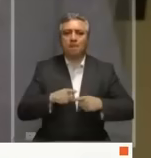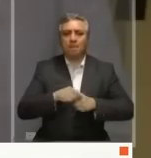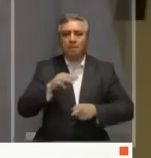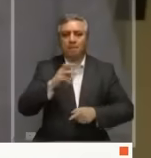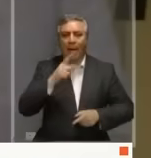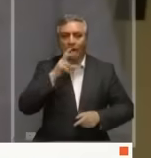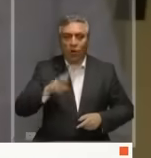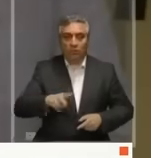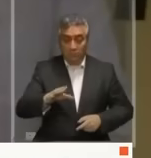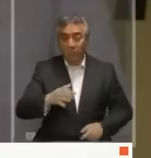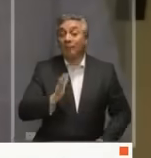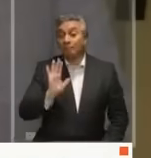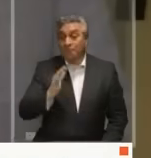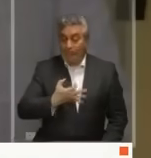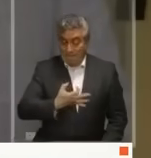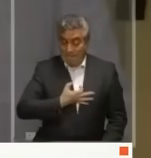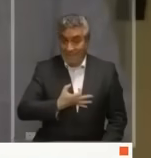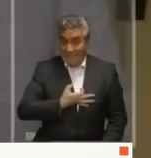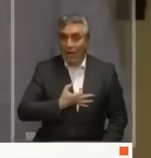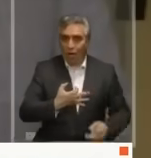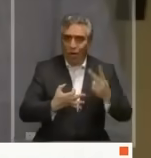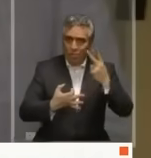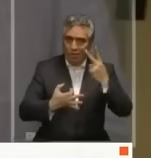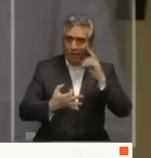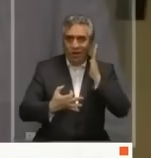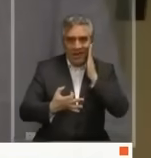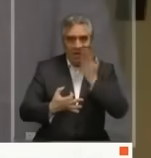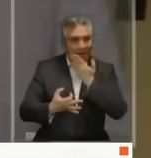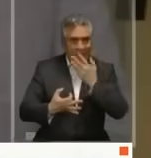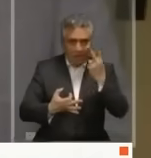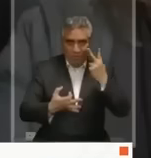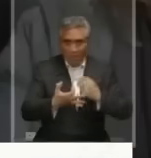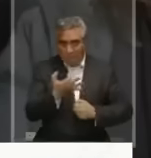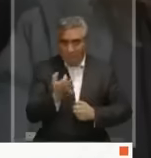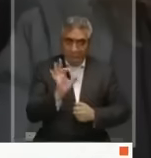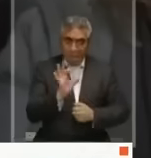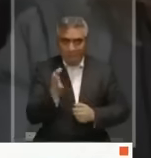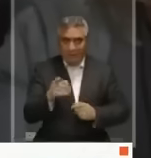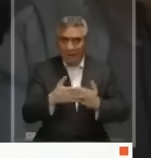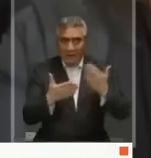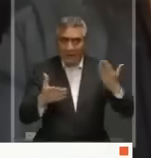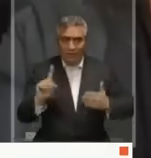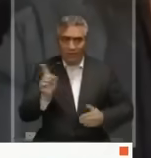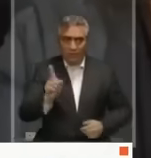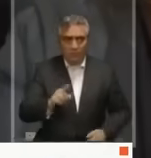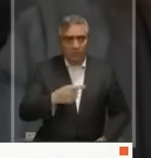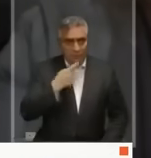medalla tiene dos caras y aquí el Partido Comunista ni la izquierda no es la dueña de la verdad. Es que esta gente